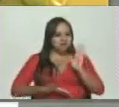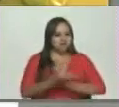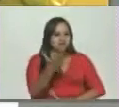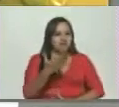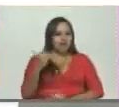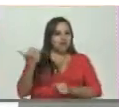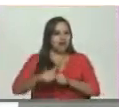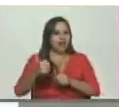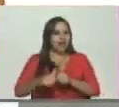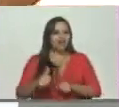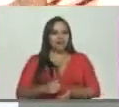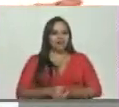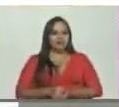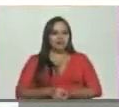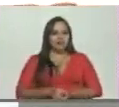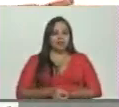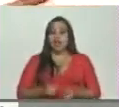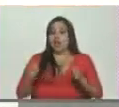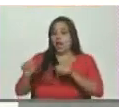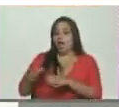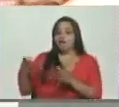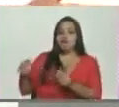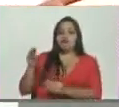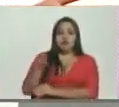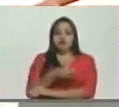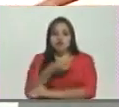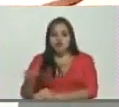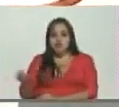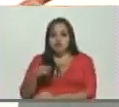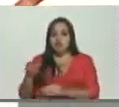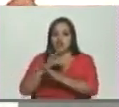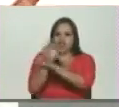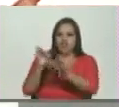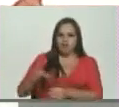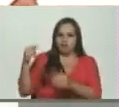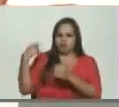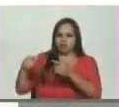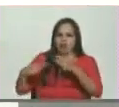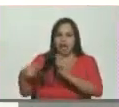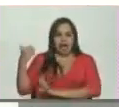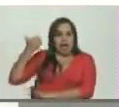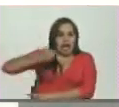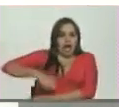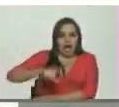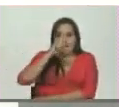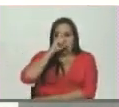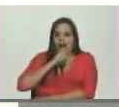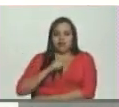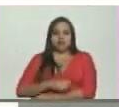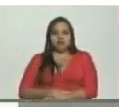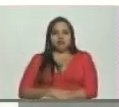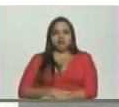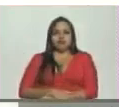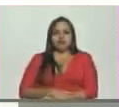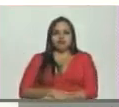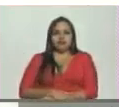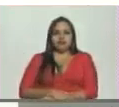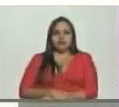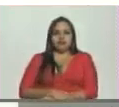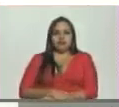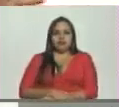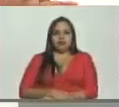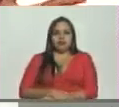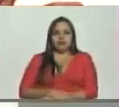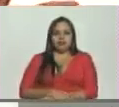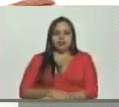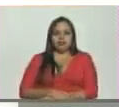Está ahorita muchos géneros musicales. Usted ya tiene muchos años en lo que es